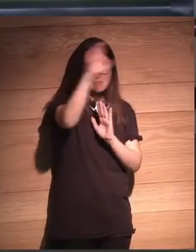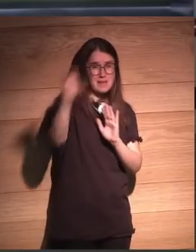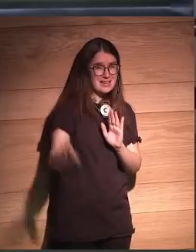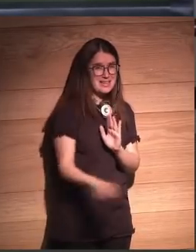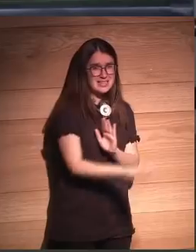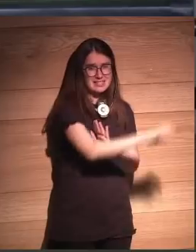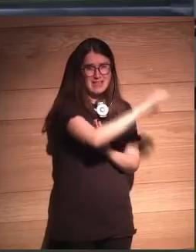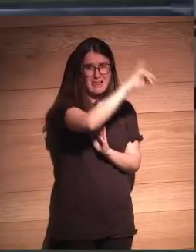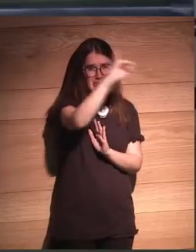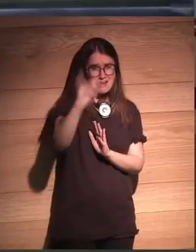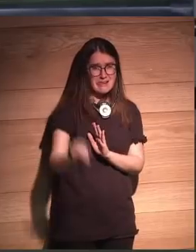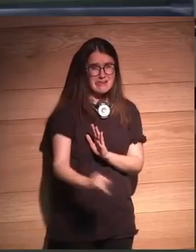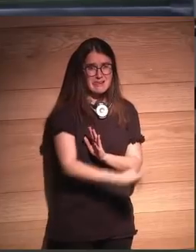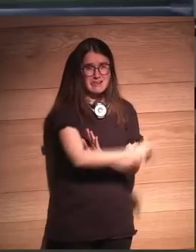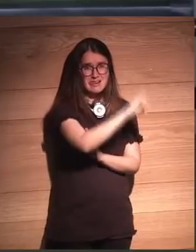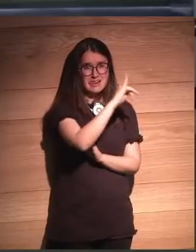países,